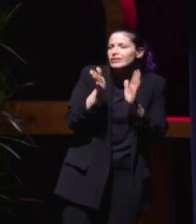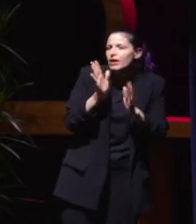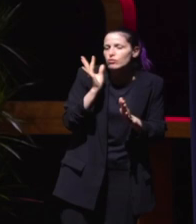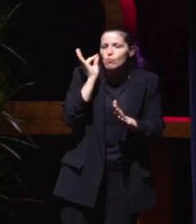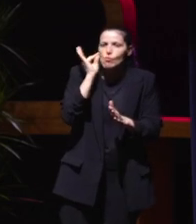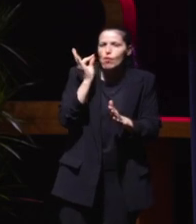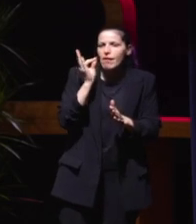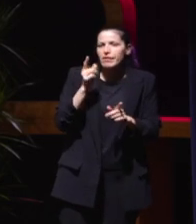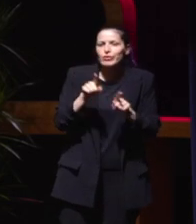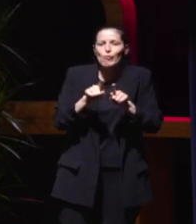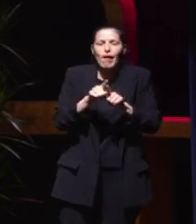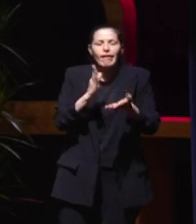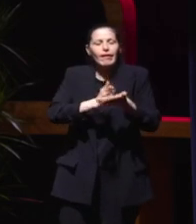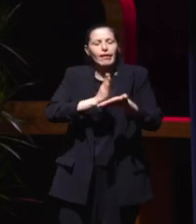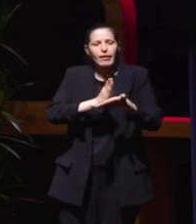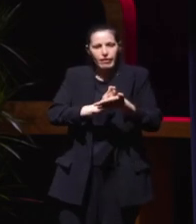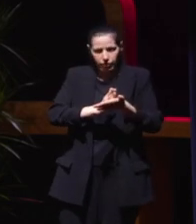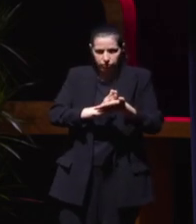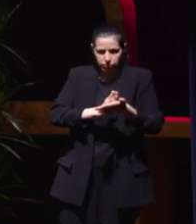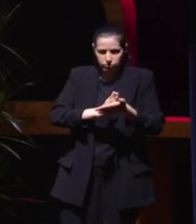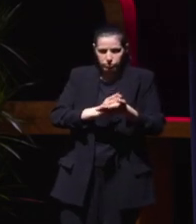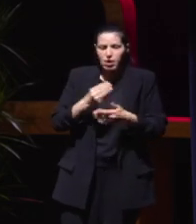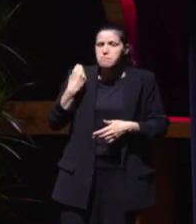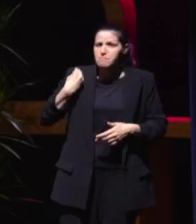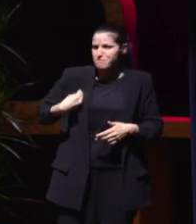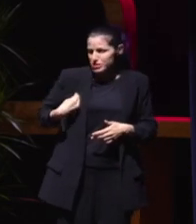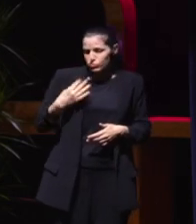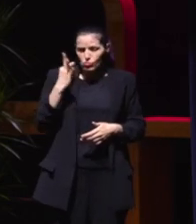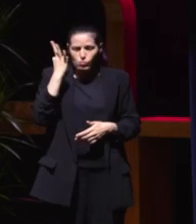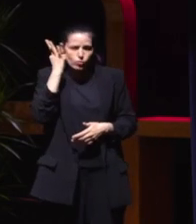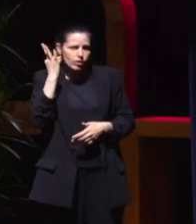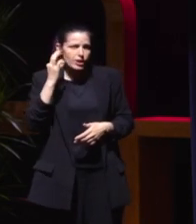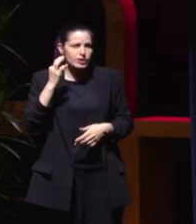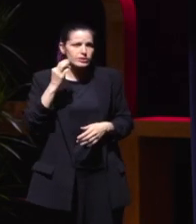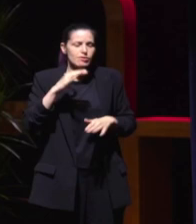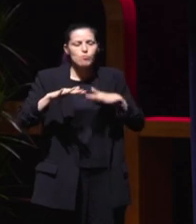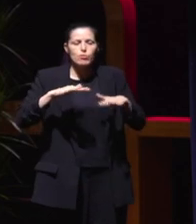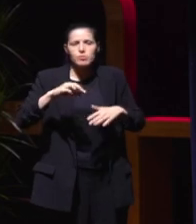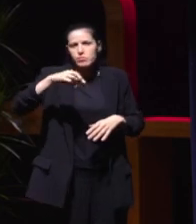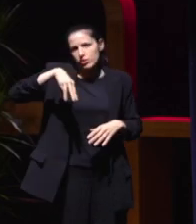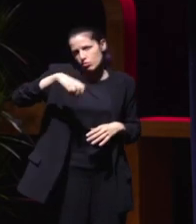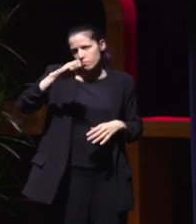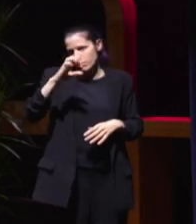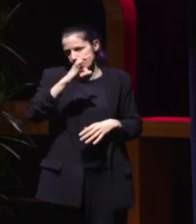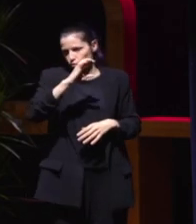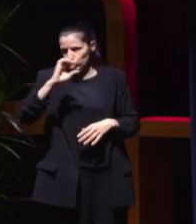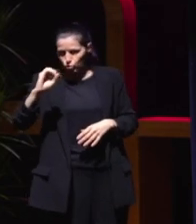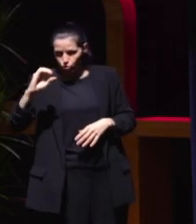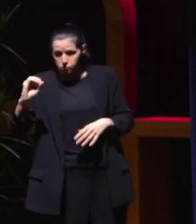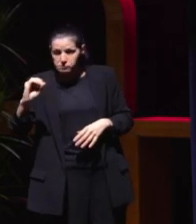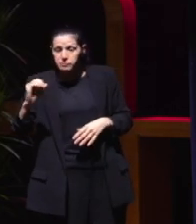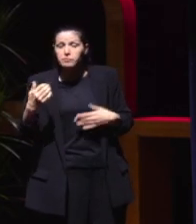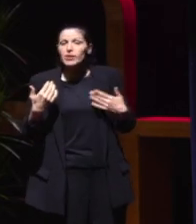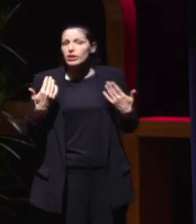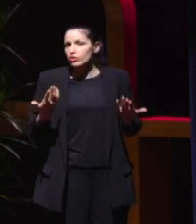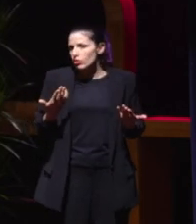mitú que hicieron exactamente que pasó Exactamente lo mismo y entonces esto ha servido el ataque a yeded para que